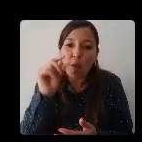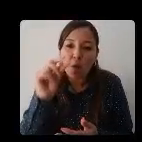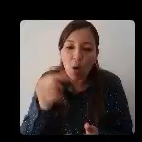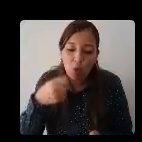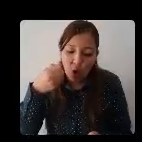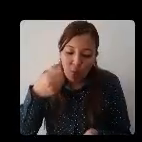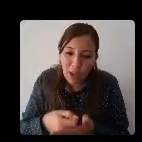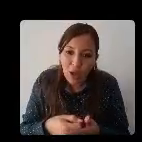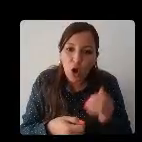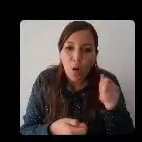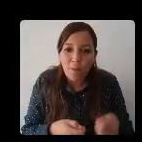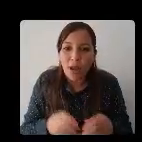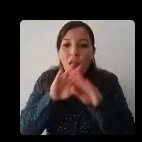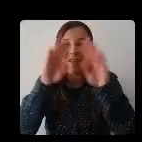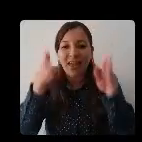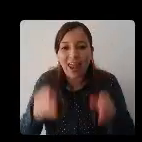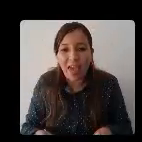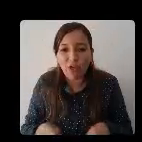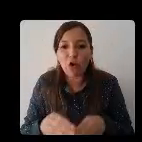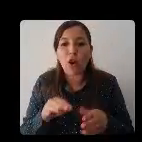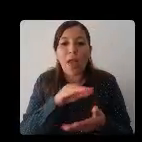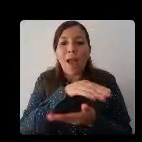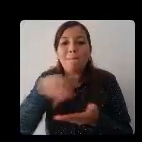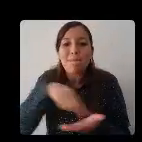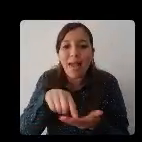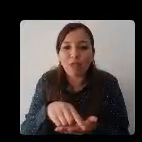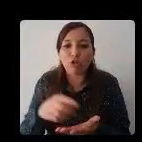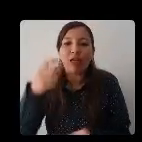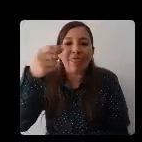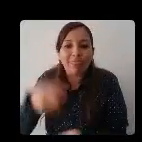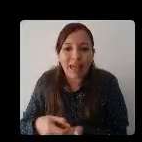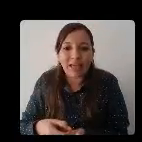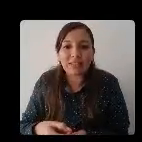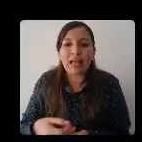así que en el año 2015 llega un financiamiento